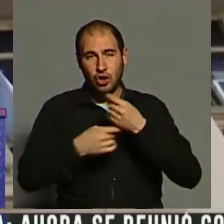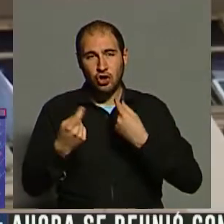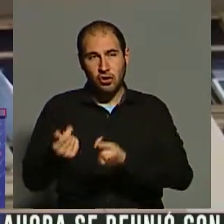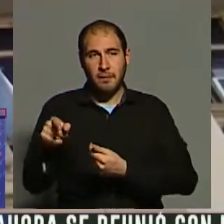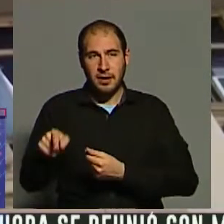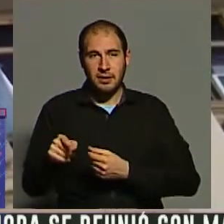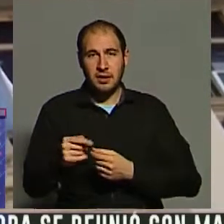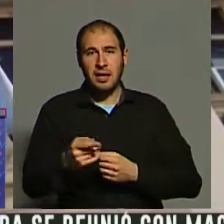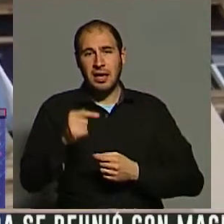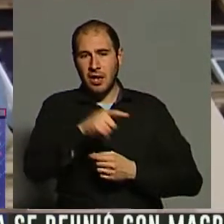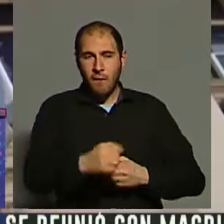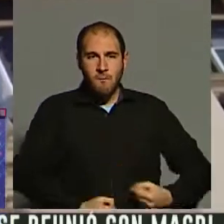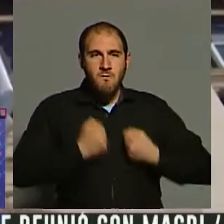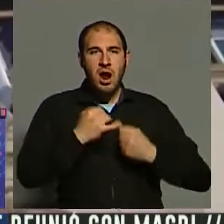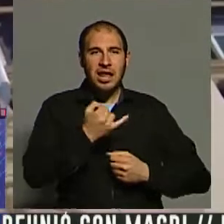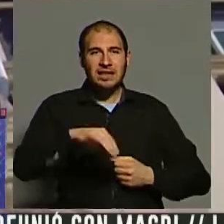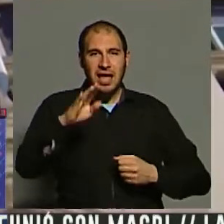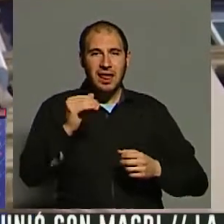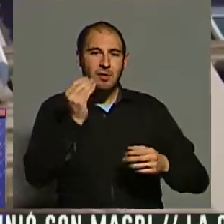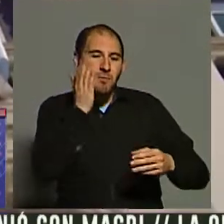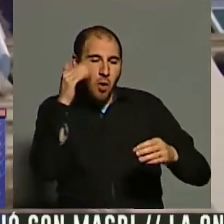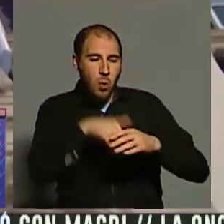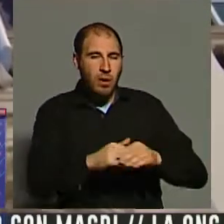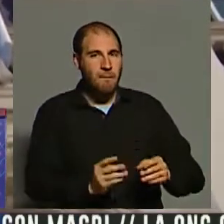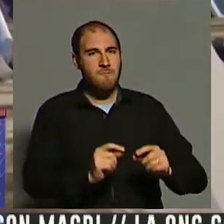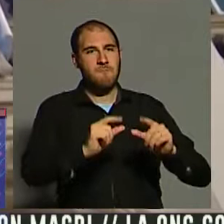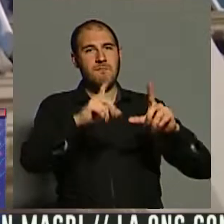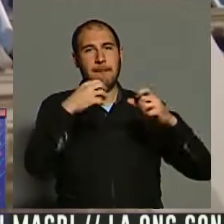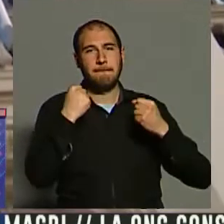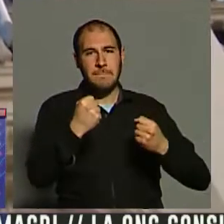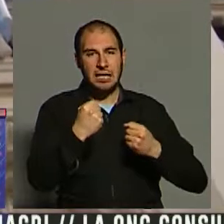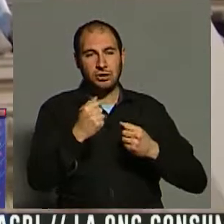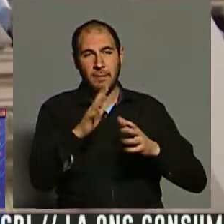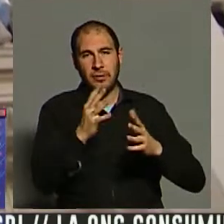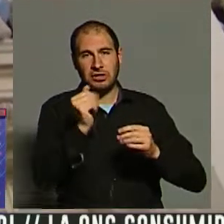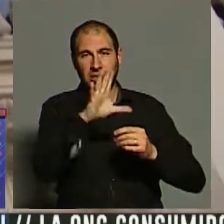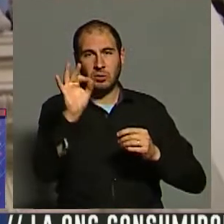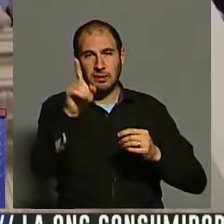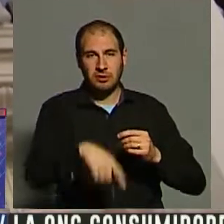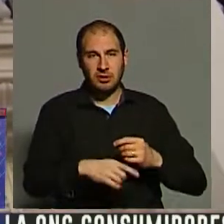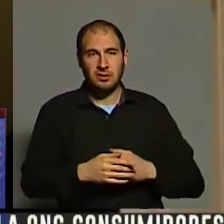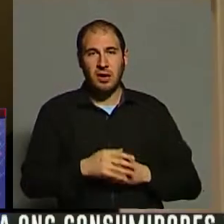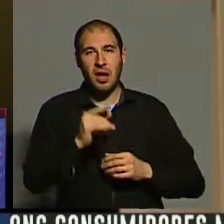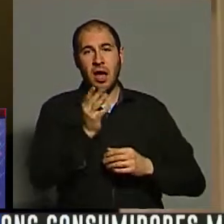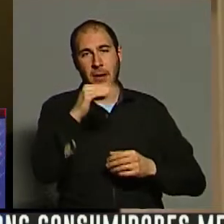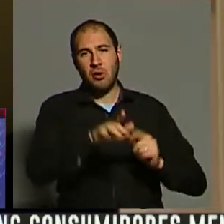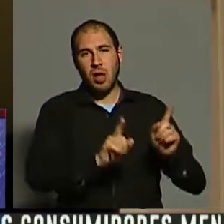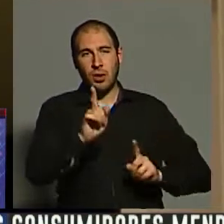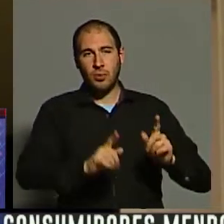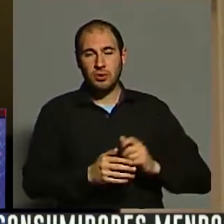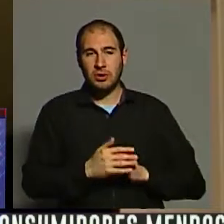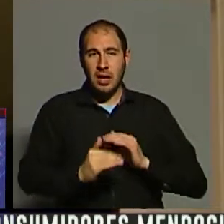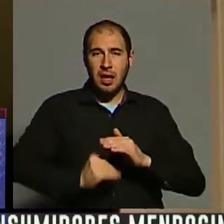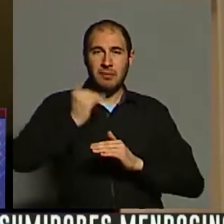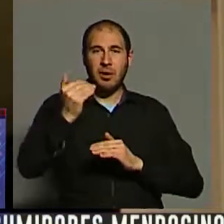leaks han subido muy fuerte las tasas de los plazos fijos y los plazos fijos en pesos llegan al 50 por ciento en algunos casos por